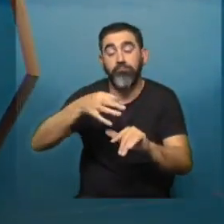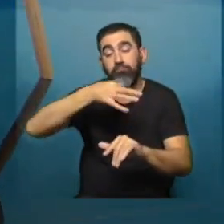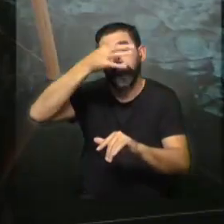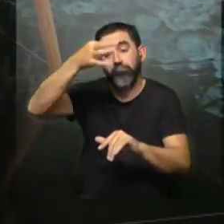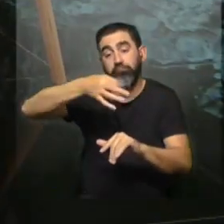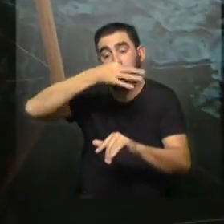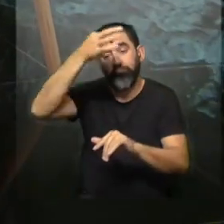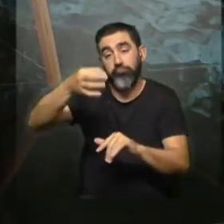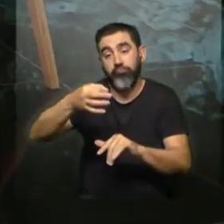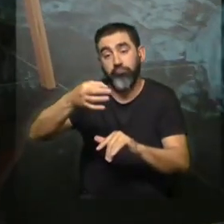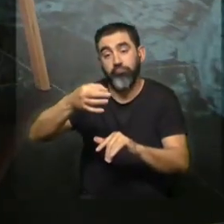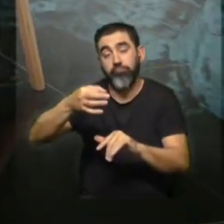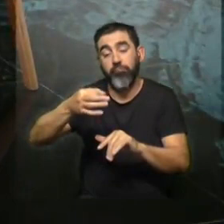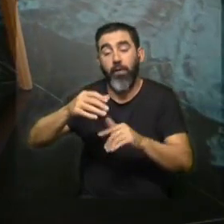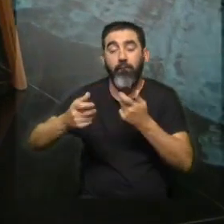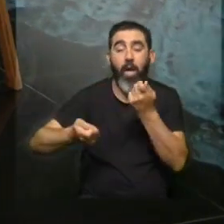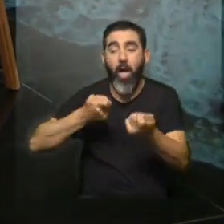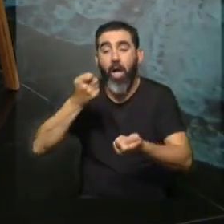ceremonias, se danzaría, se